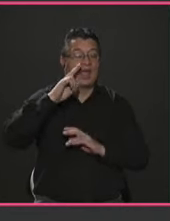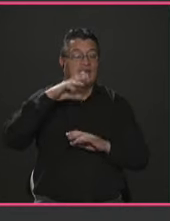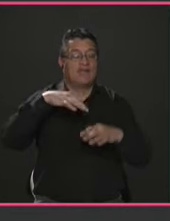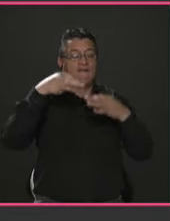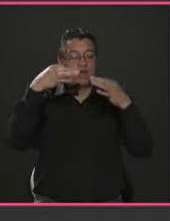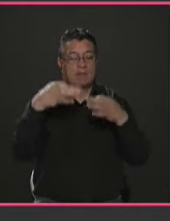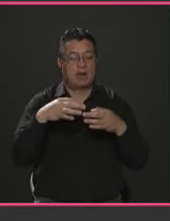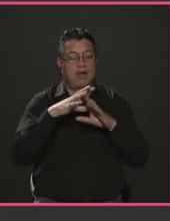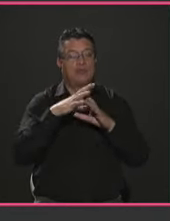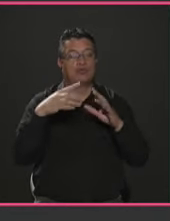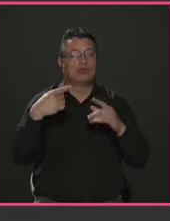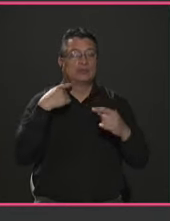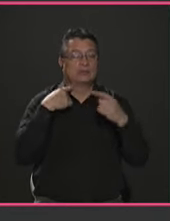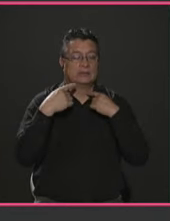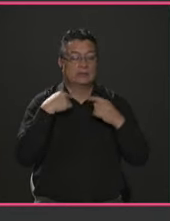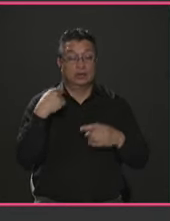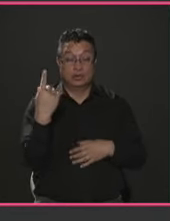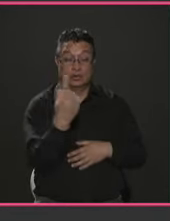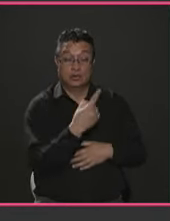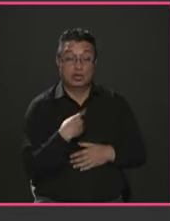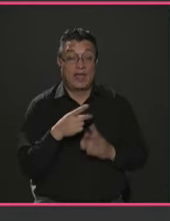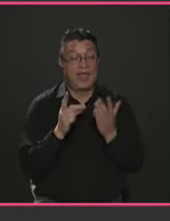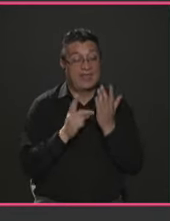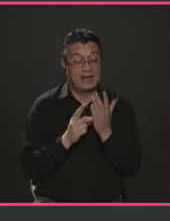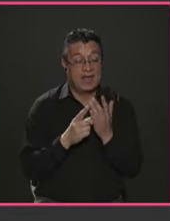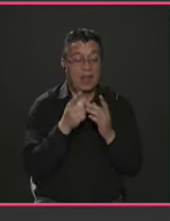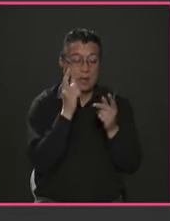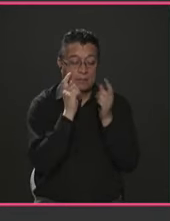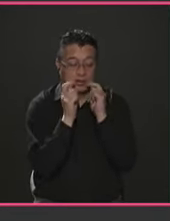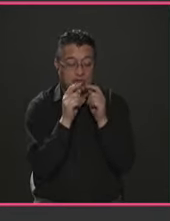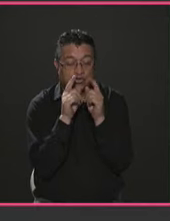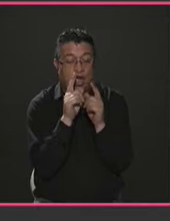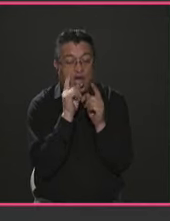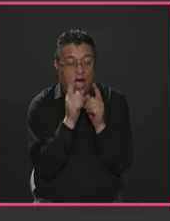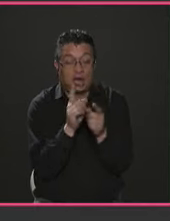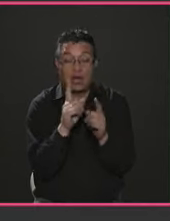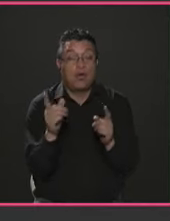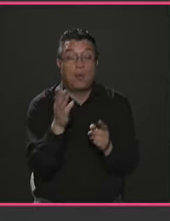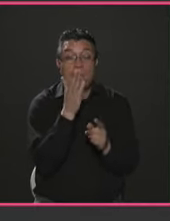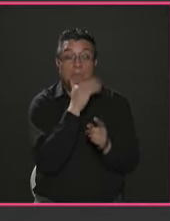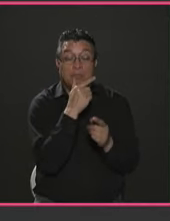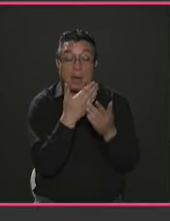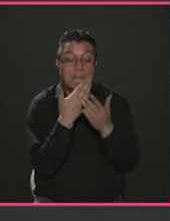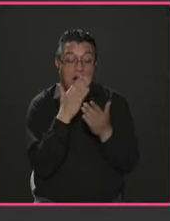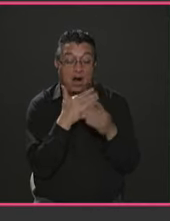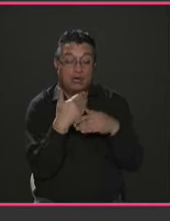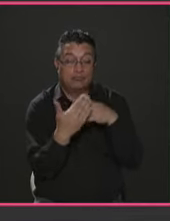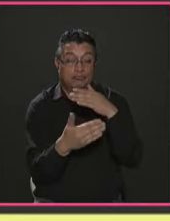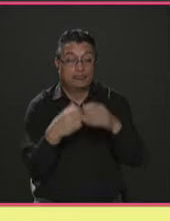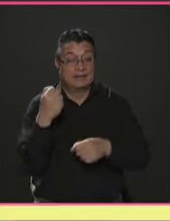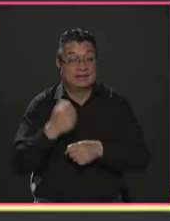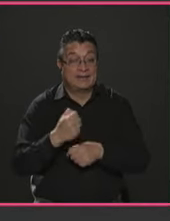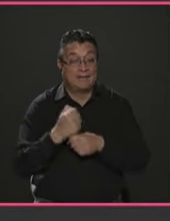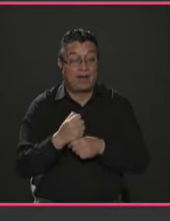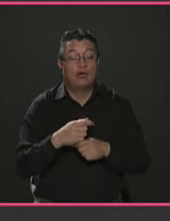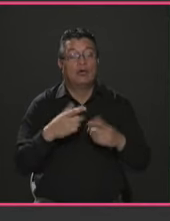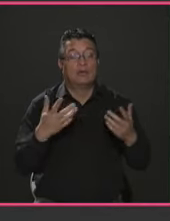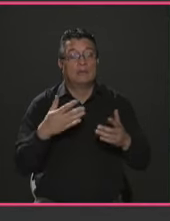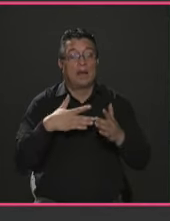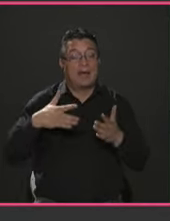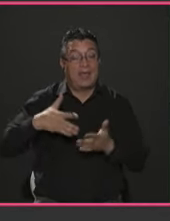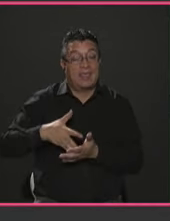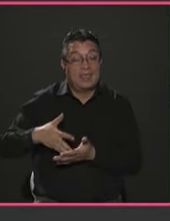una serie de déficit entonces nuestra transición digital con los riesgos que presentaba de no mejorar la productividad agregada de de